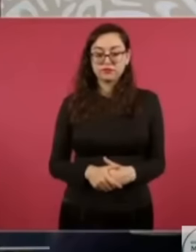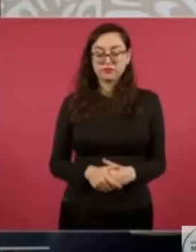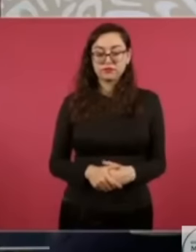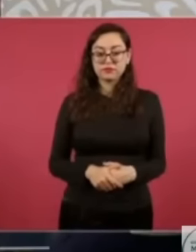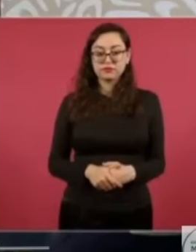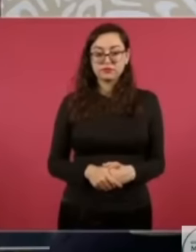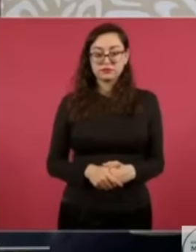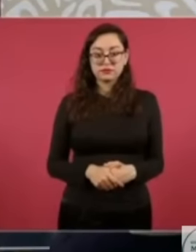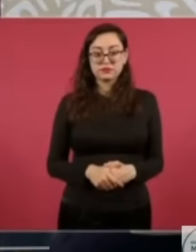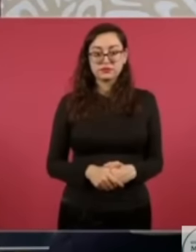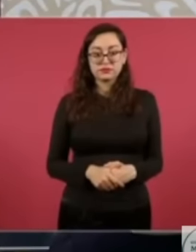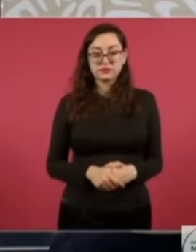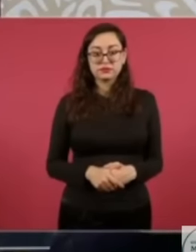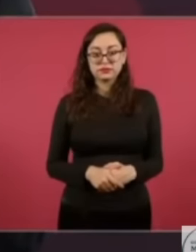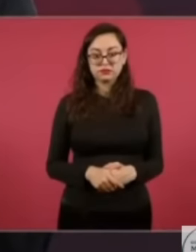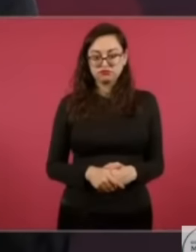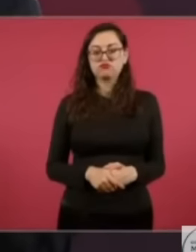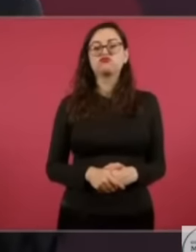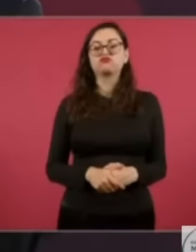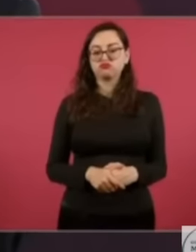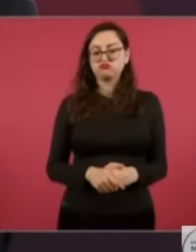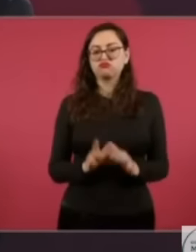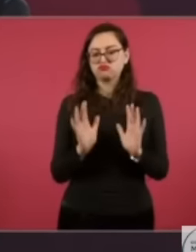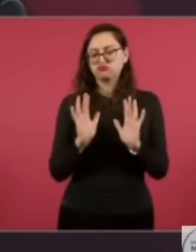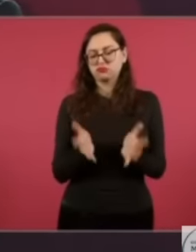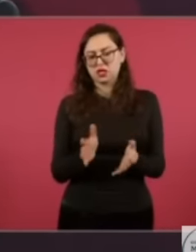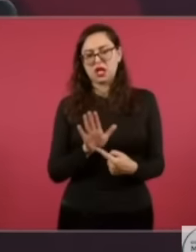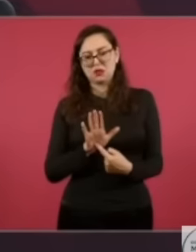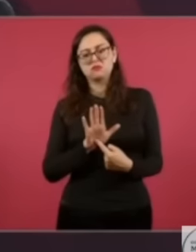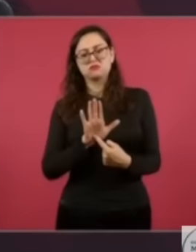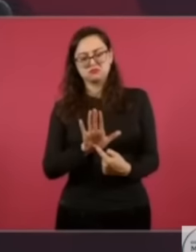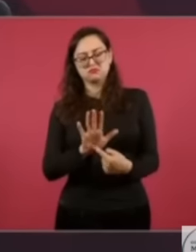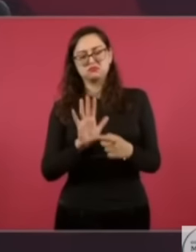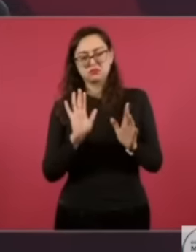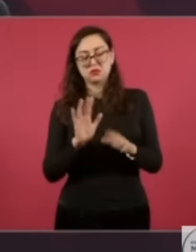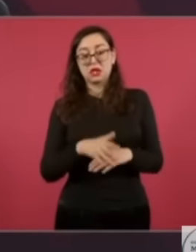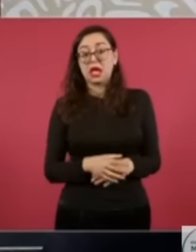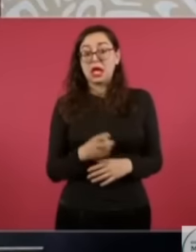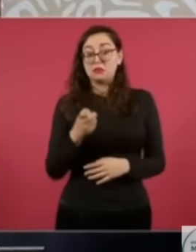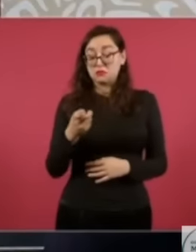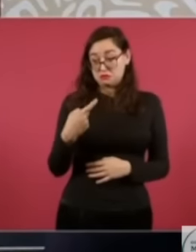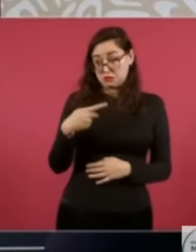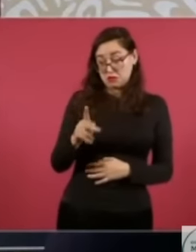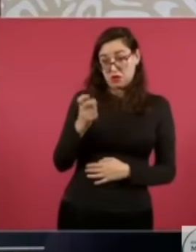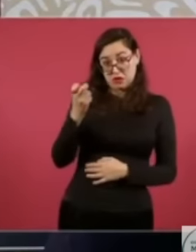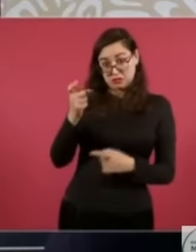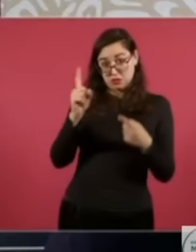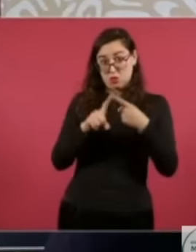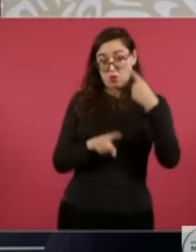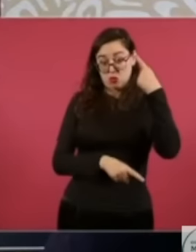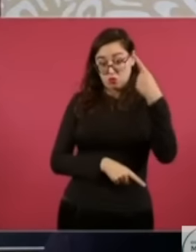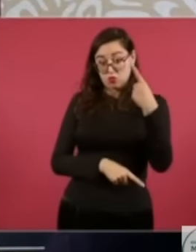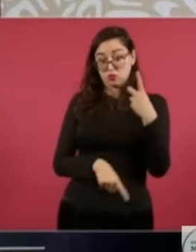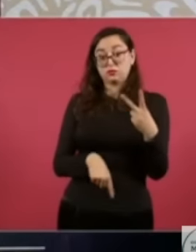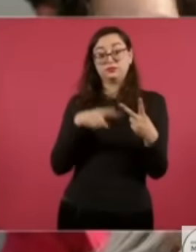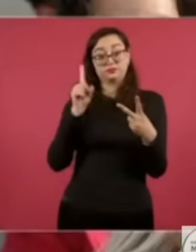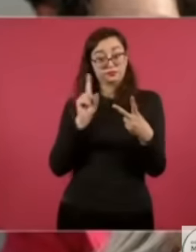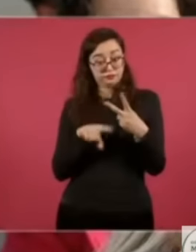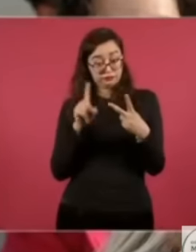Bueno, ya, ese es uno. Ya lo expusiste. No, pero ese es uno fin. El otro fin, casualmente lo vi